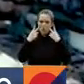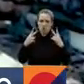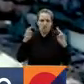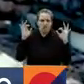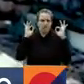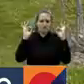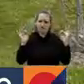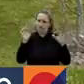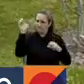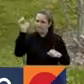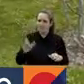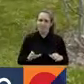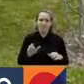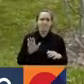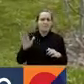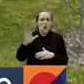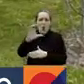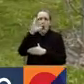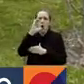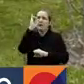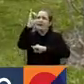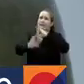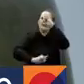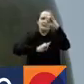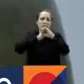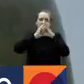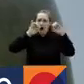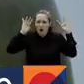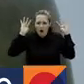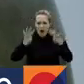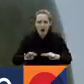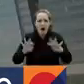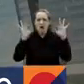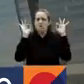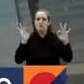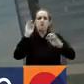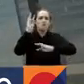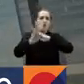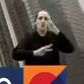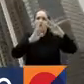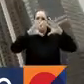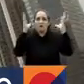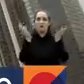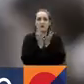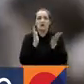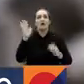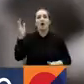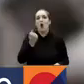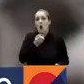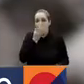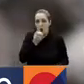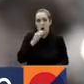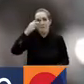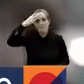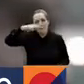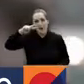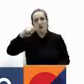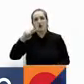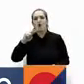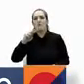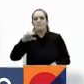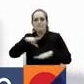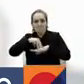manera como Colombia consiguió ser imagen y ser admirada a escala transatlántica. Hong Kong, México, Miami, España son